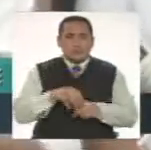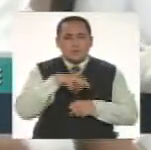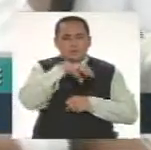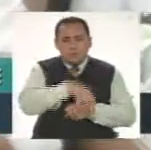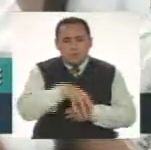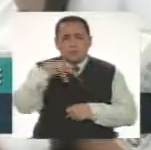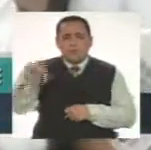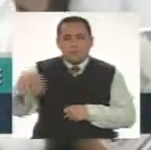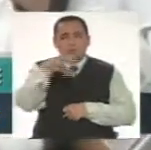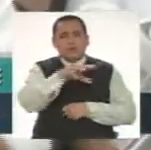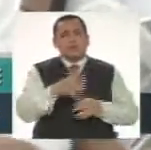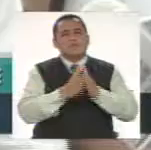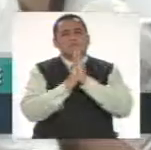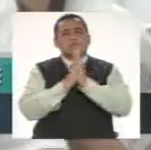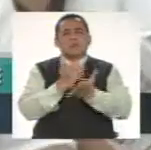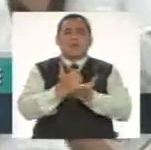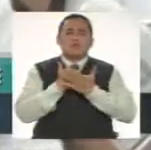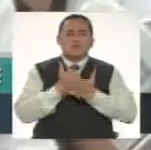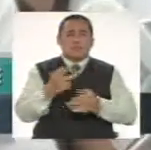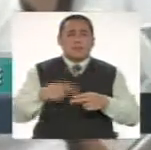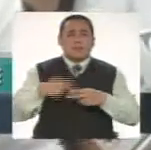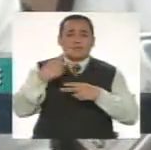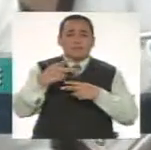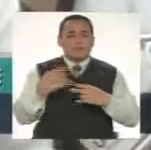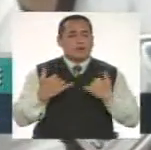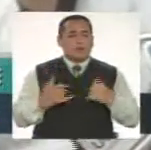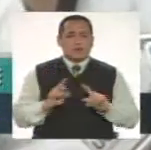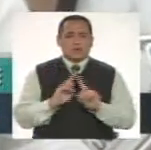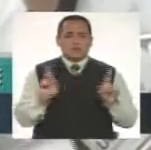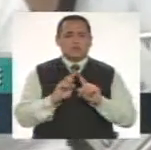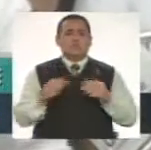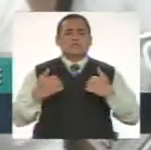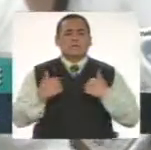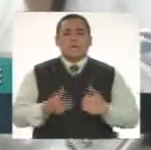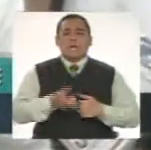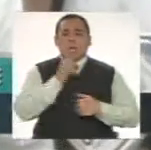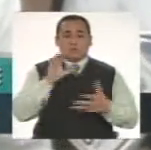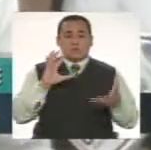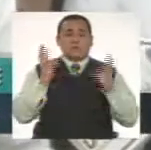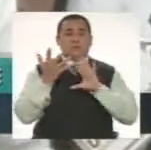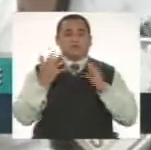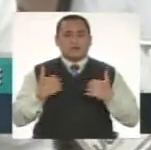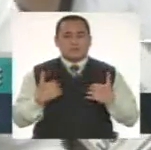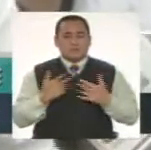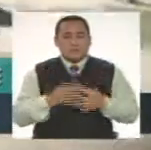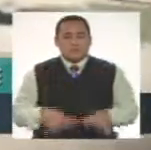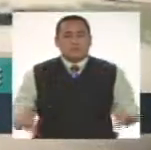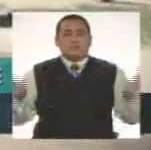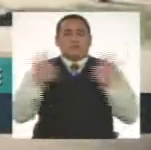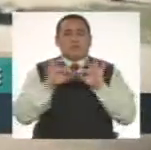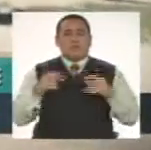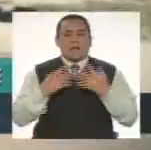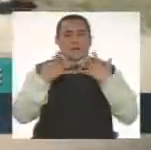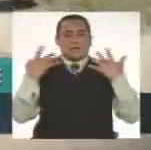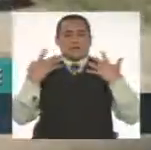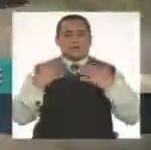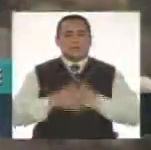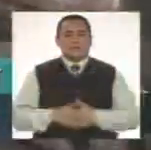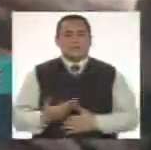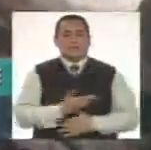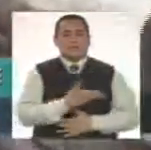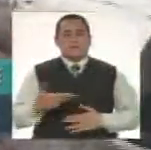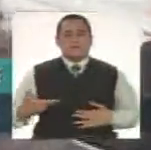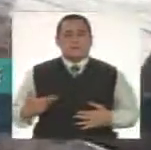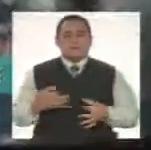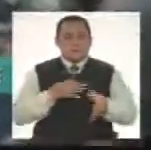allá, pidiéndole agua del pozo del vecino, ahora tienen su agua. Es un cambio tremendo y a nosotros nos da mucha alegría. En otro momento, el jefe de